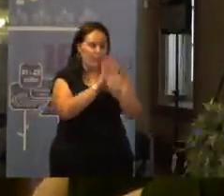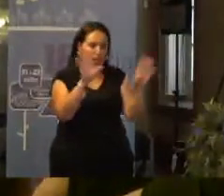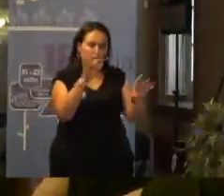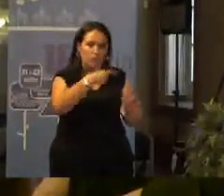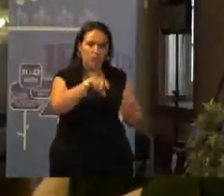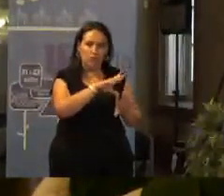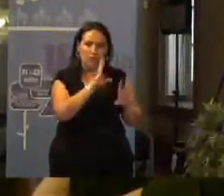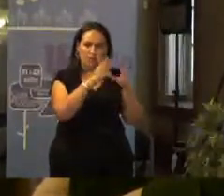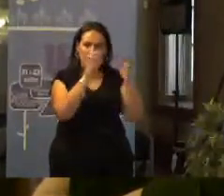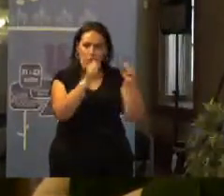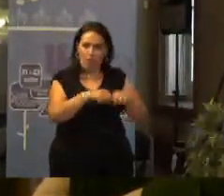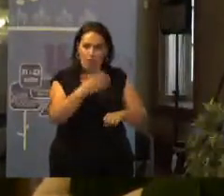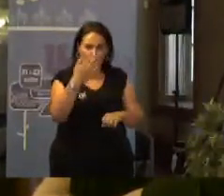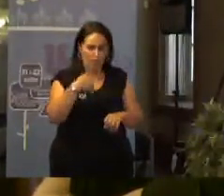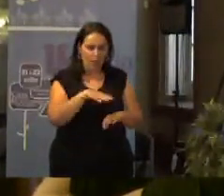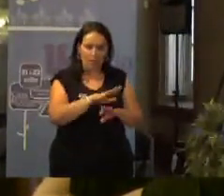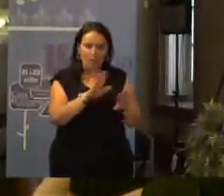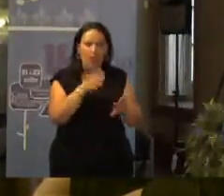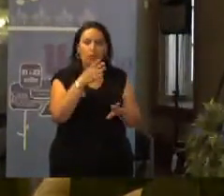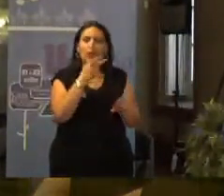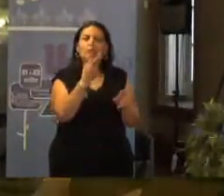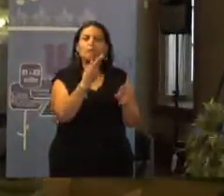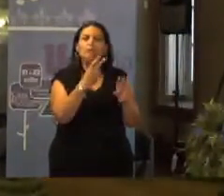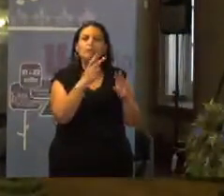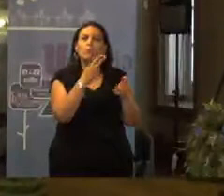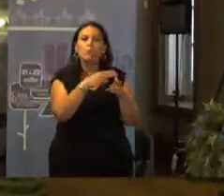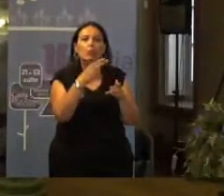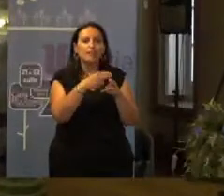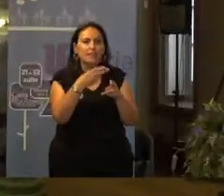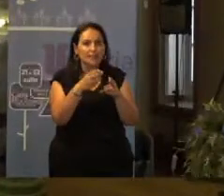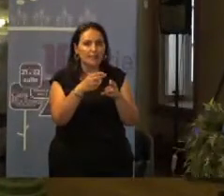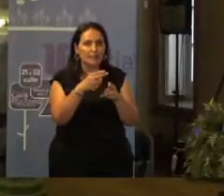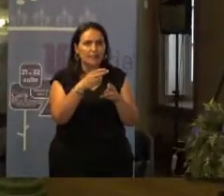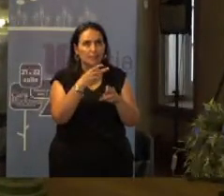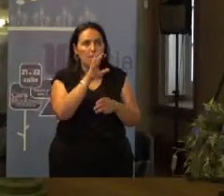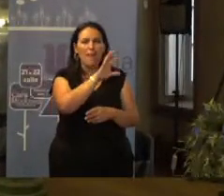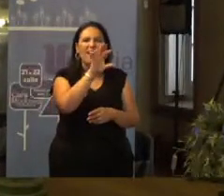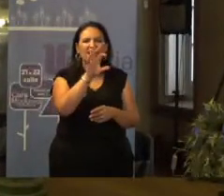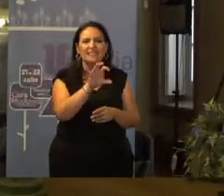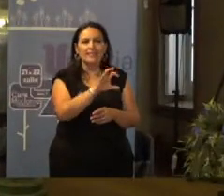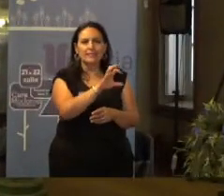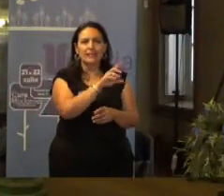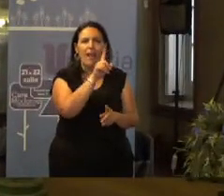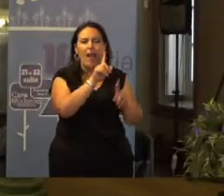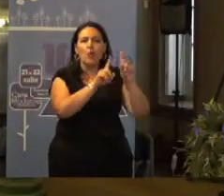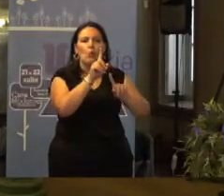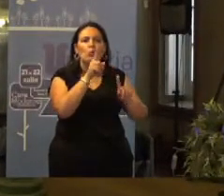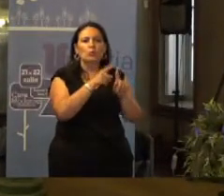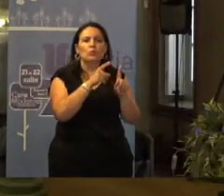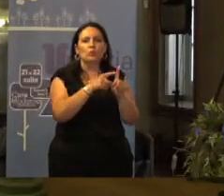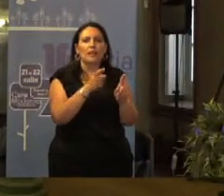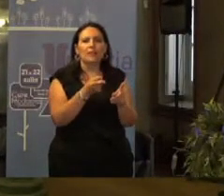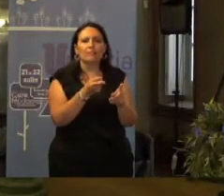acordo, e que hai políticas que se emprenden en algúns países que se poden, o sea, que